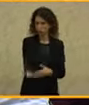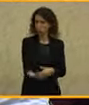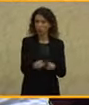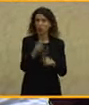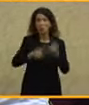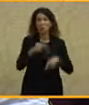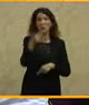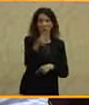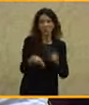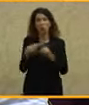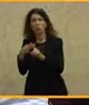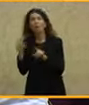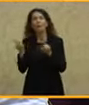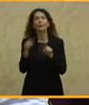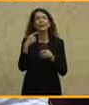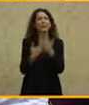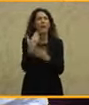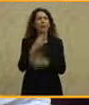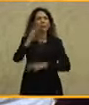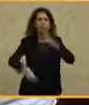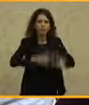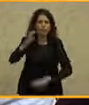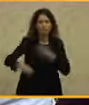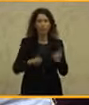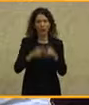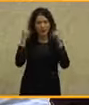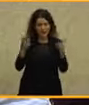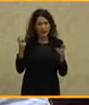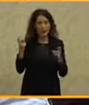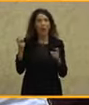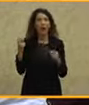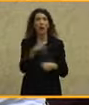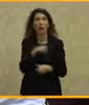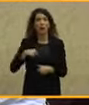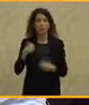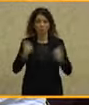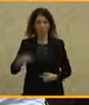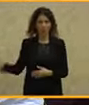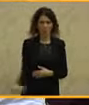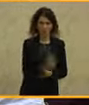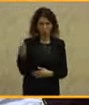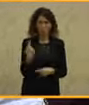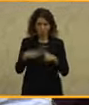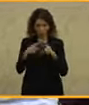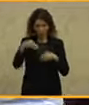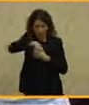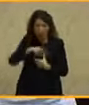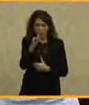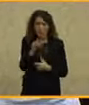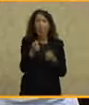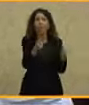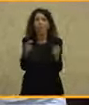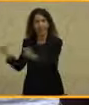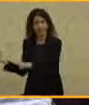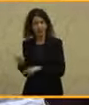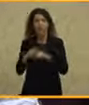virtudes y defectos, y tratar de reinventarnos cada día para ser mejores personas y aportar lo más valioso que llevamos dentro.